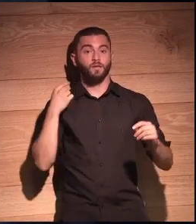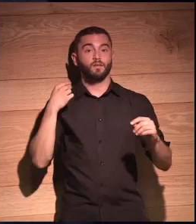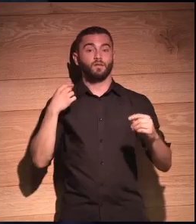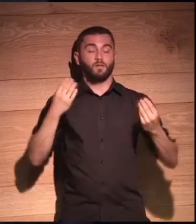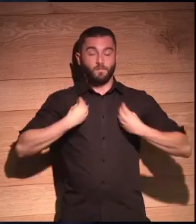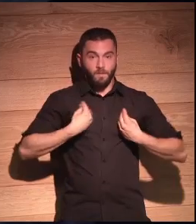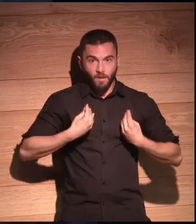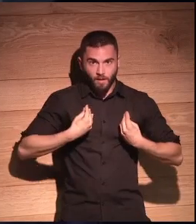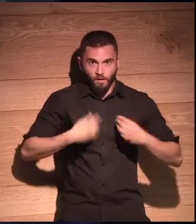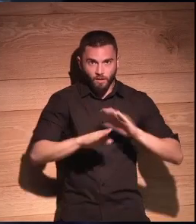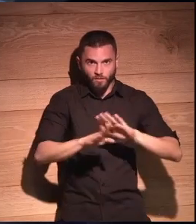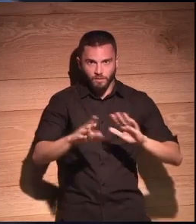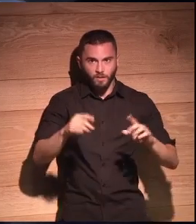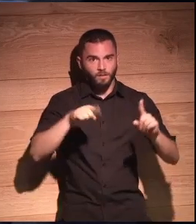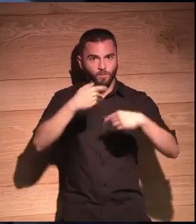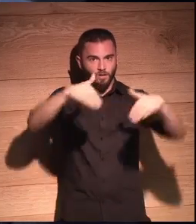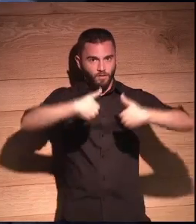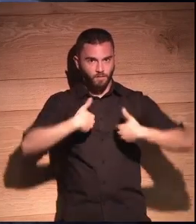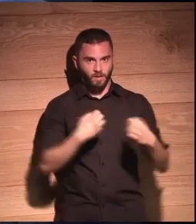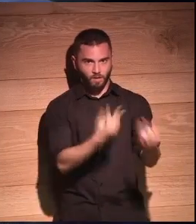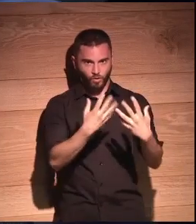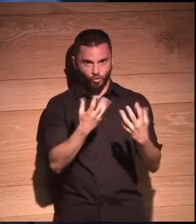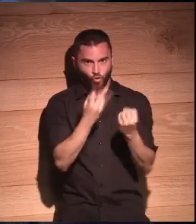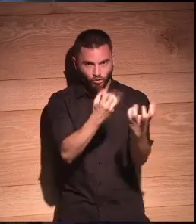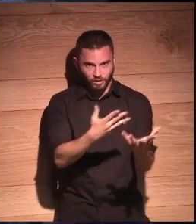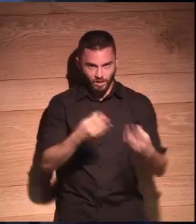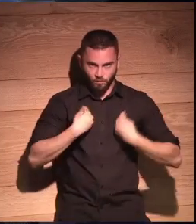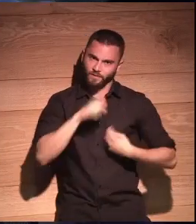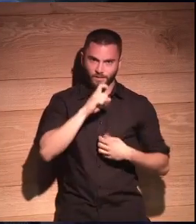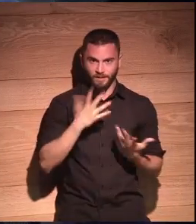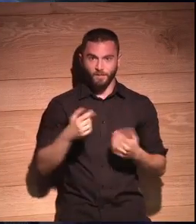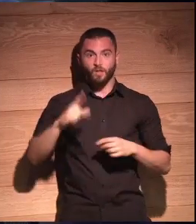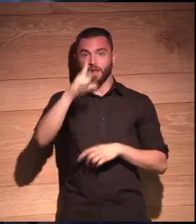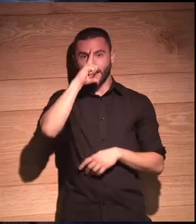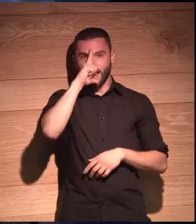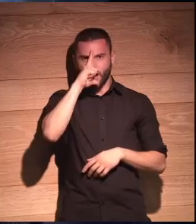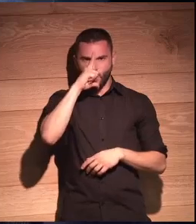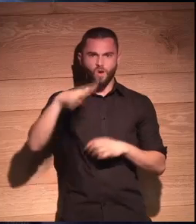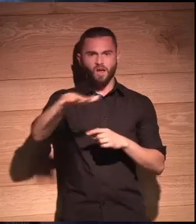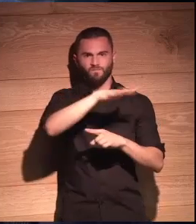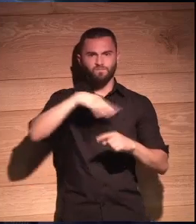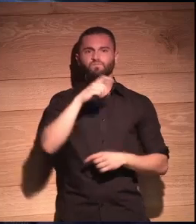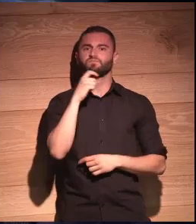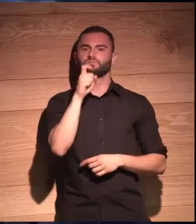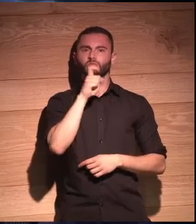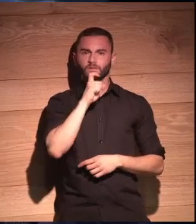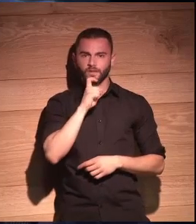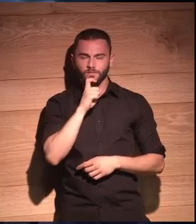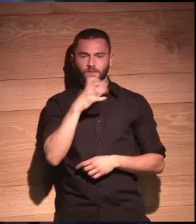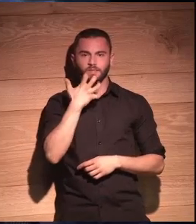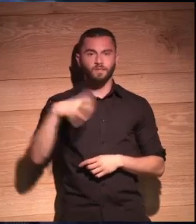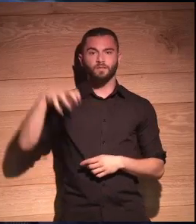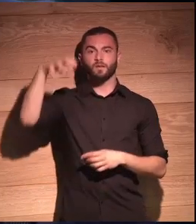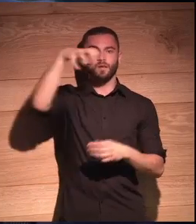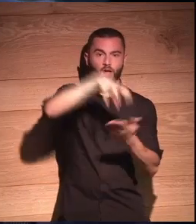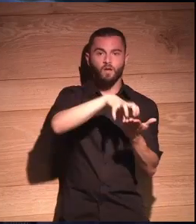¿no? De hecho, la Luna es un mundo increíblemente hostil a ese respecto. Para la habitación en la Luna tendremos